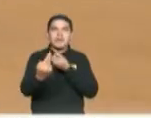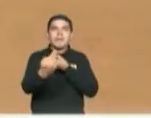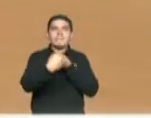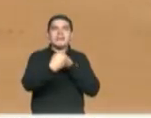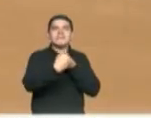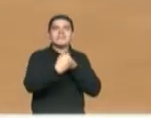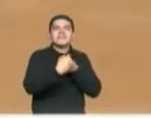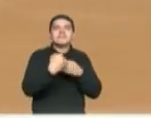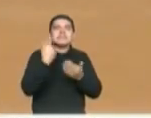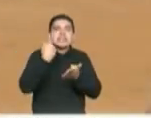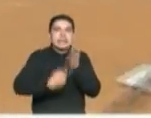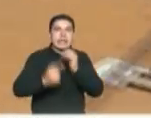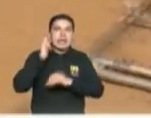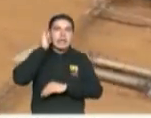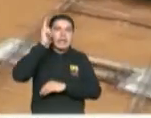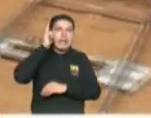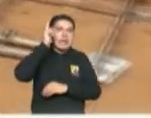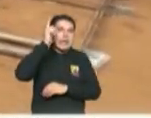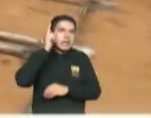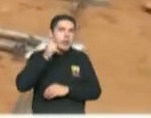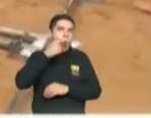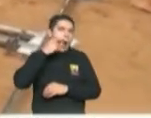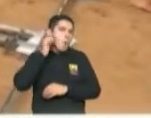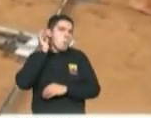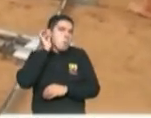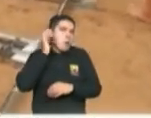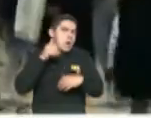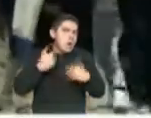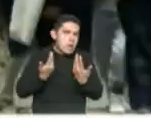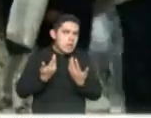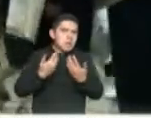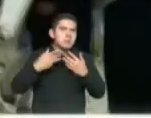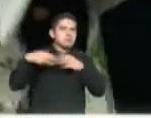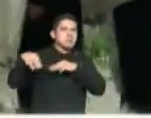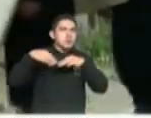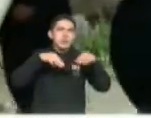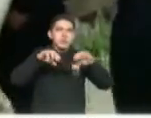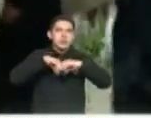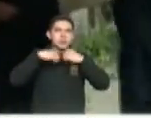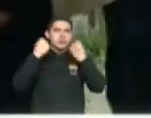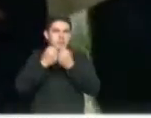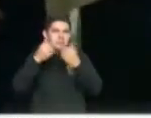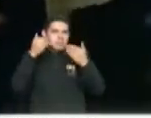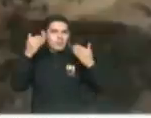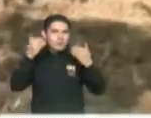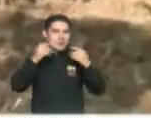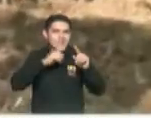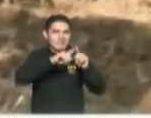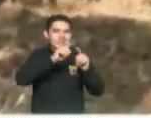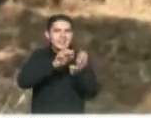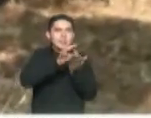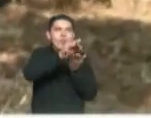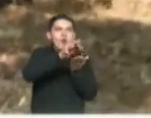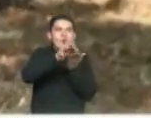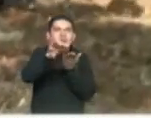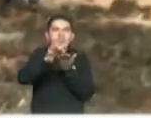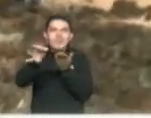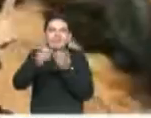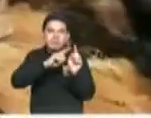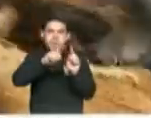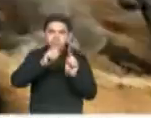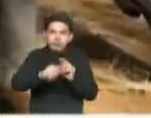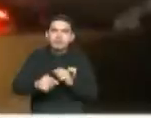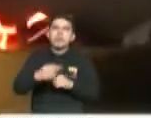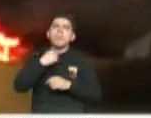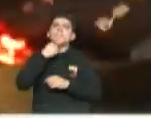de los líderes y liderezas tanto de movimientos sociales como de todos los pueblos del ecuador que van a dar su